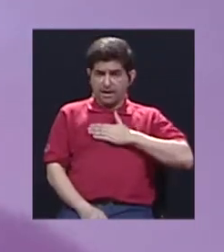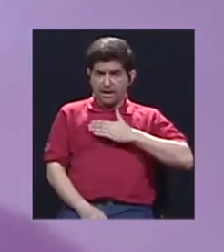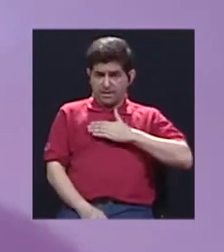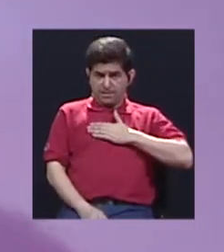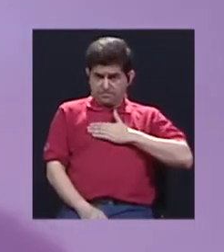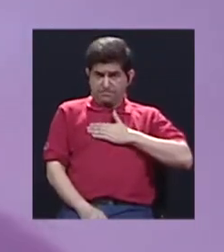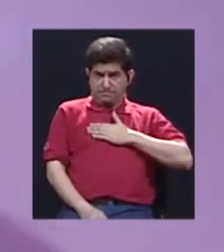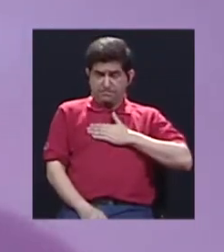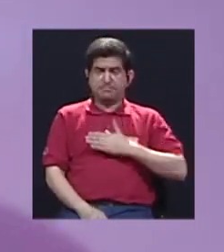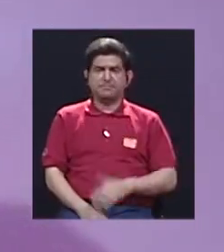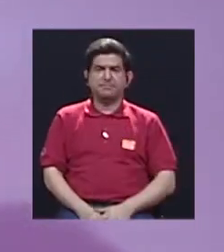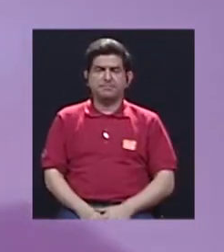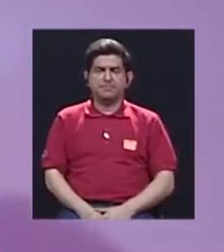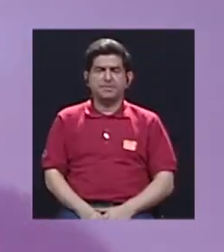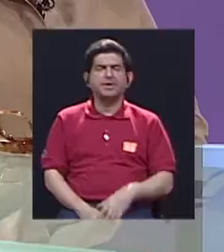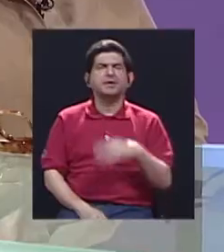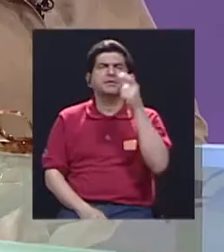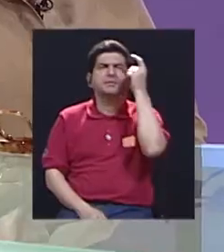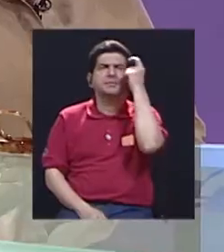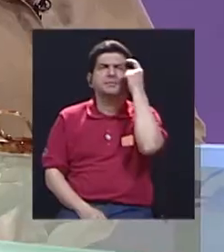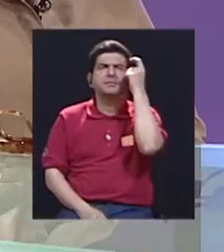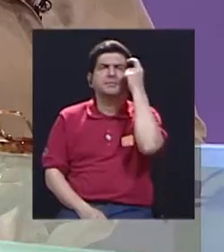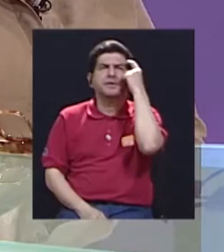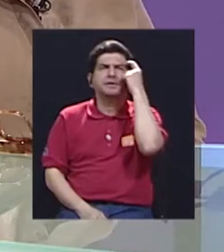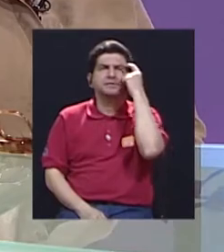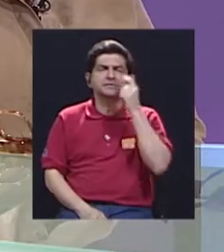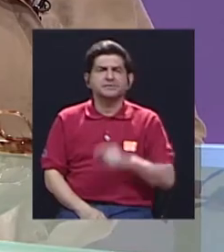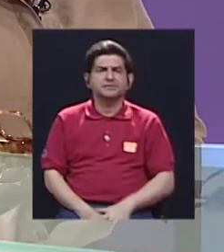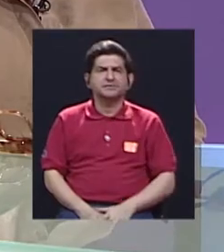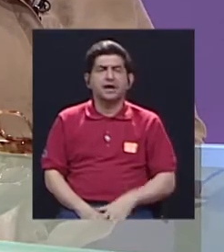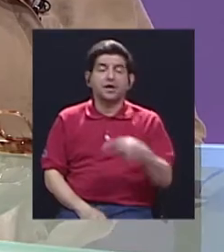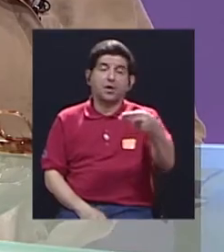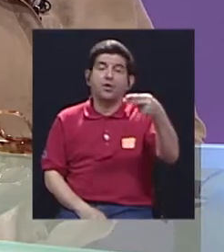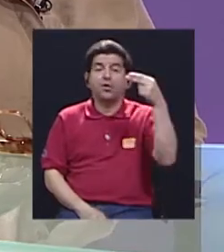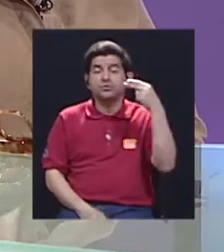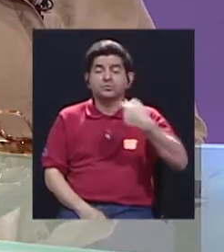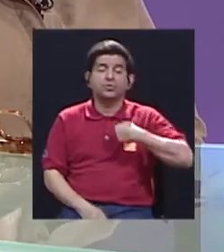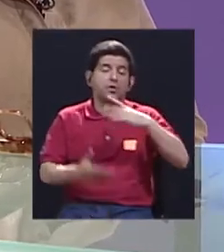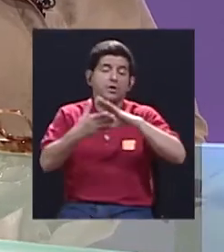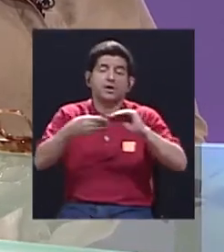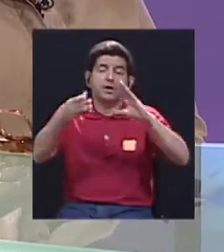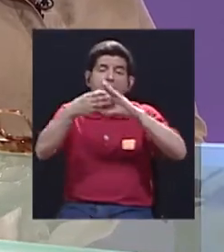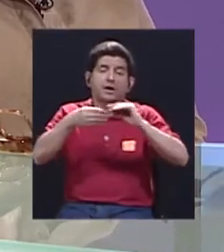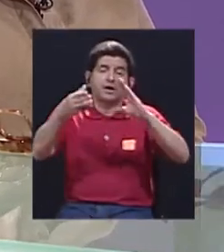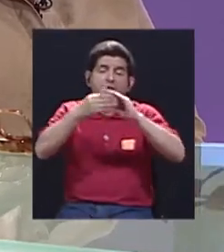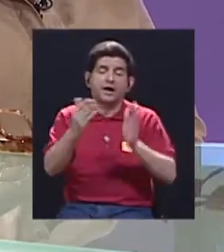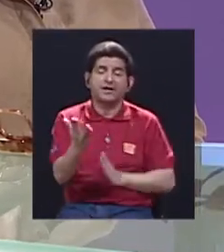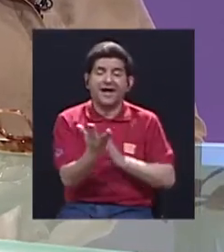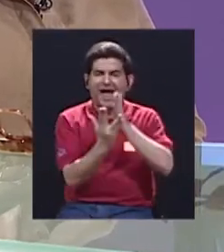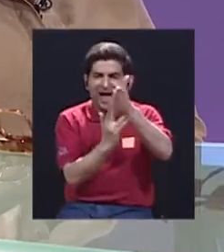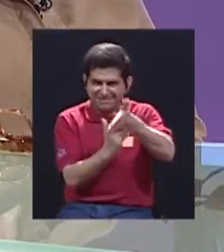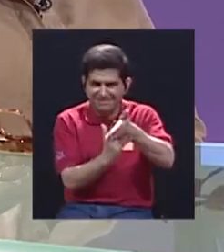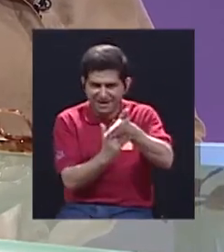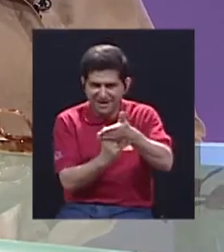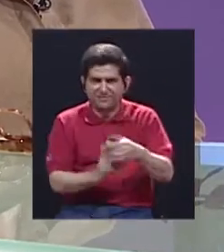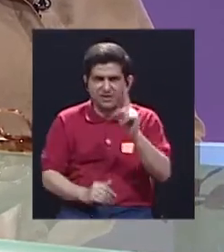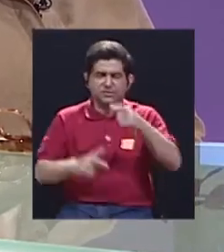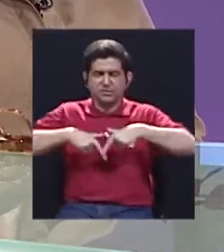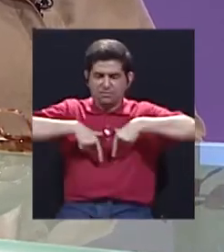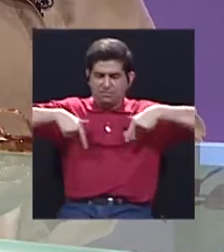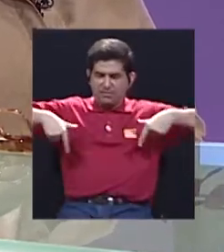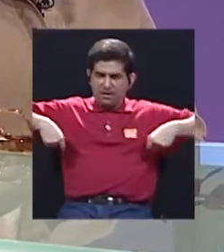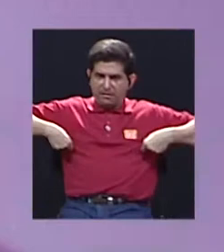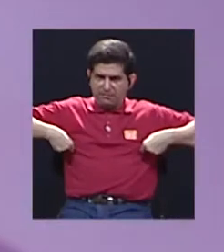me venga a la mente o tenga una historia que narrar y la narre a través de un